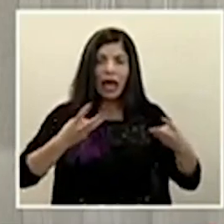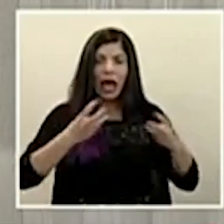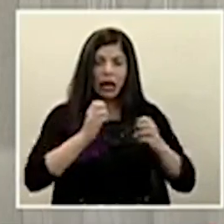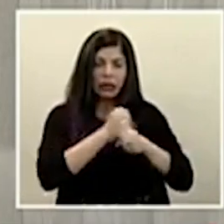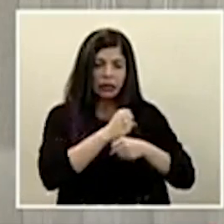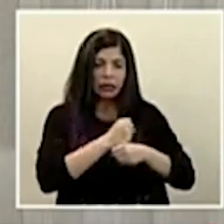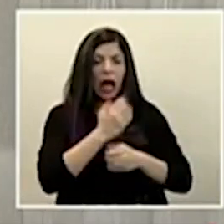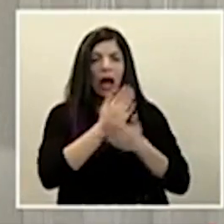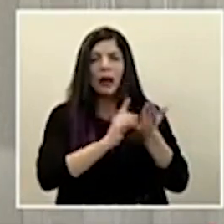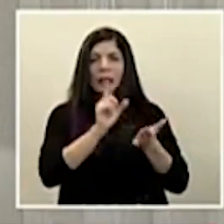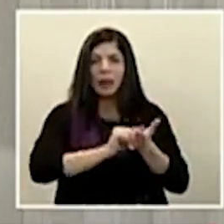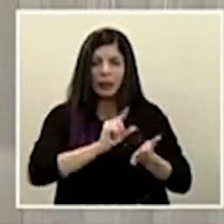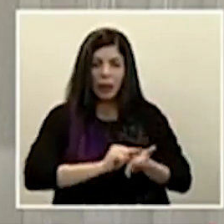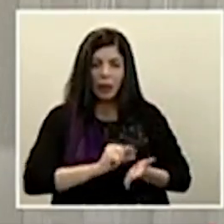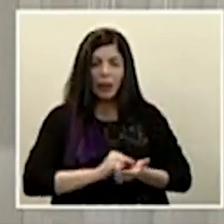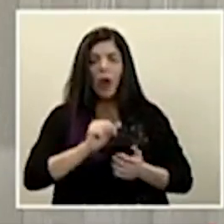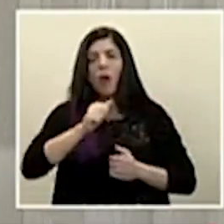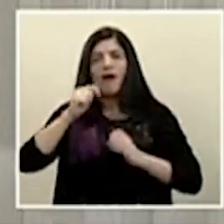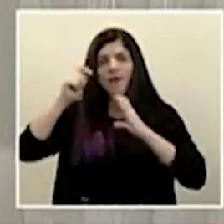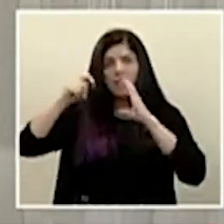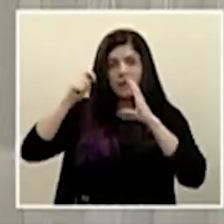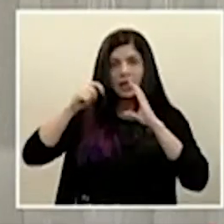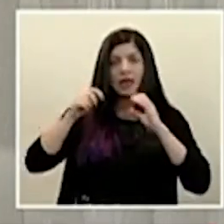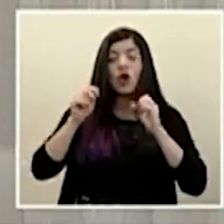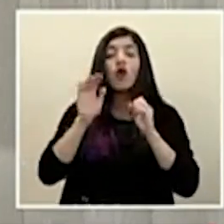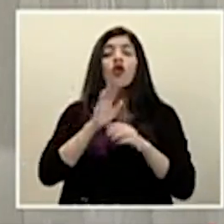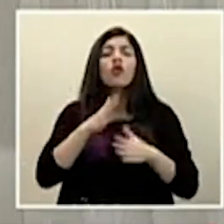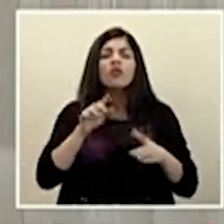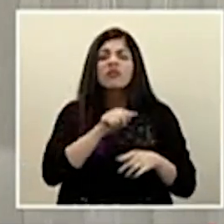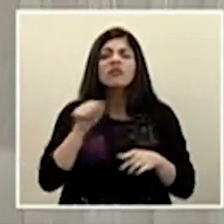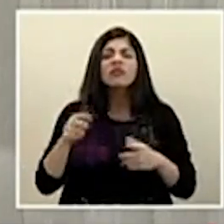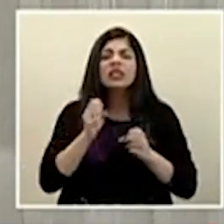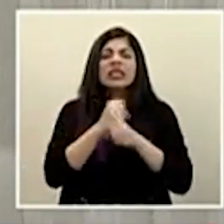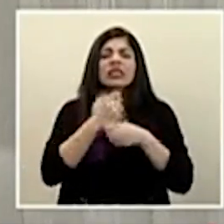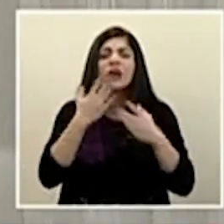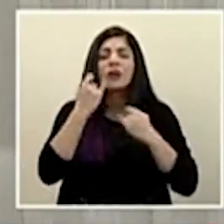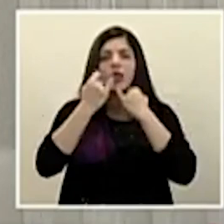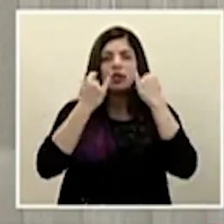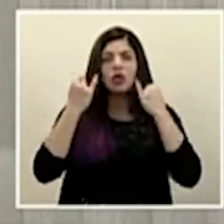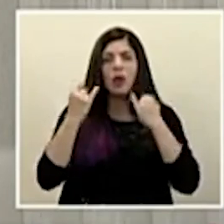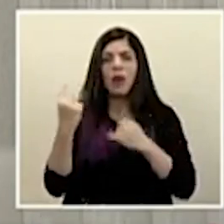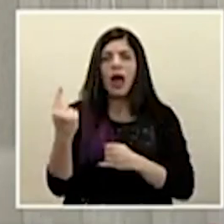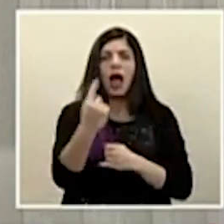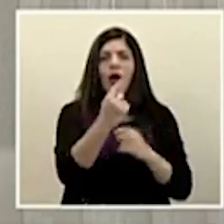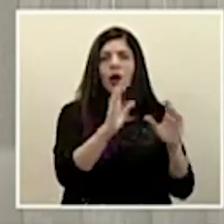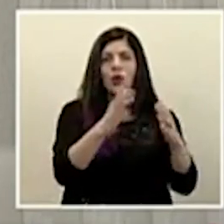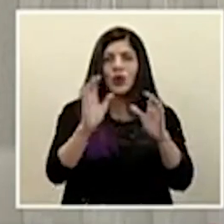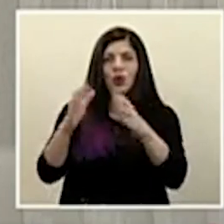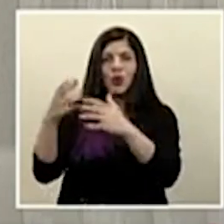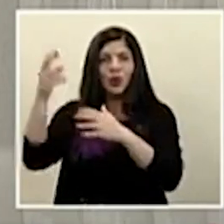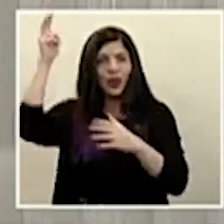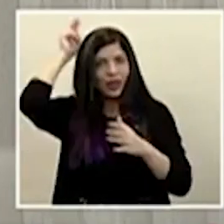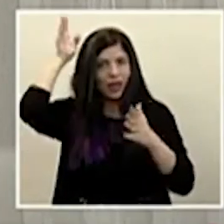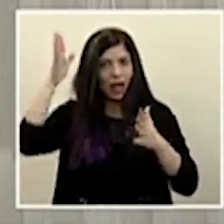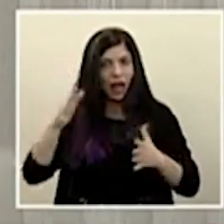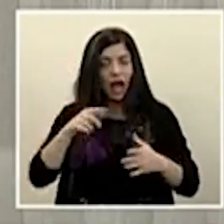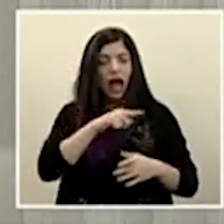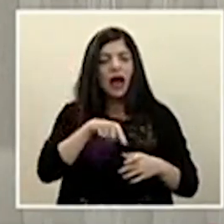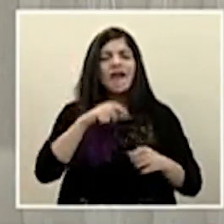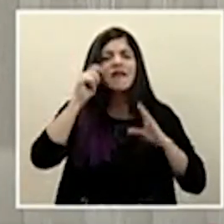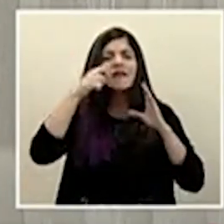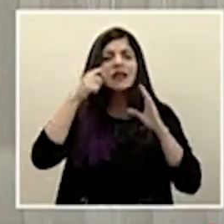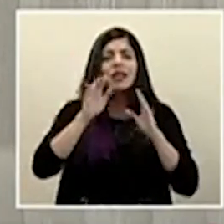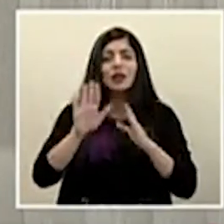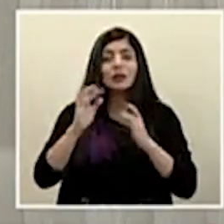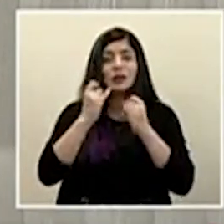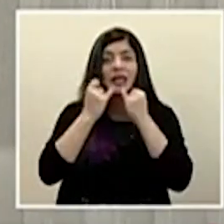algunos impresos, otros en video, en idioma de cada etnia indígena, que explican